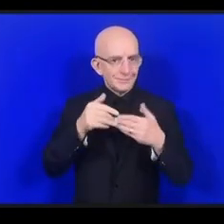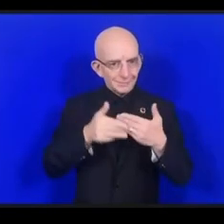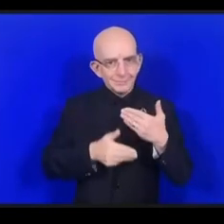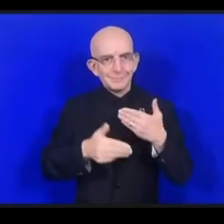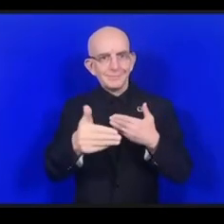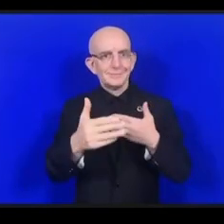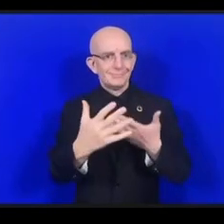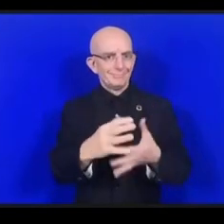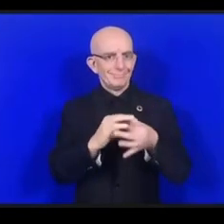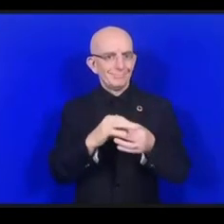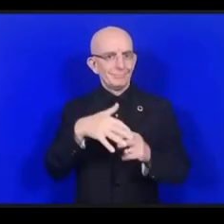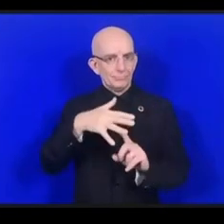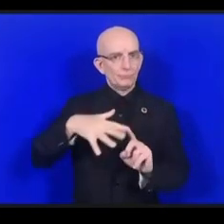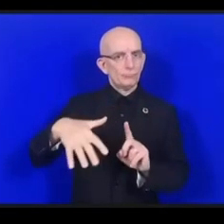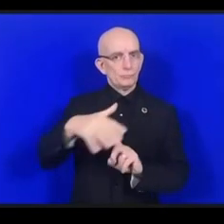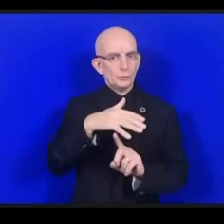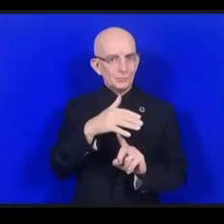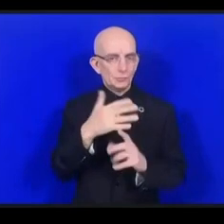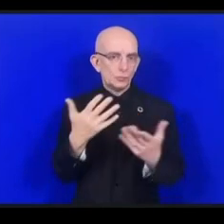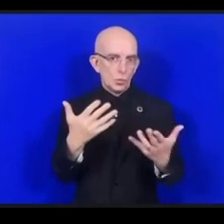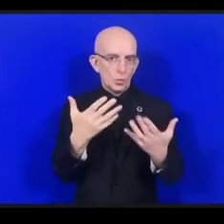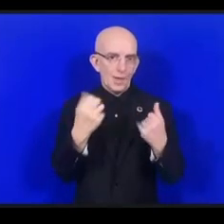y que